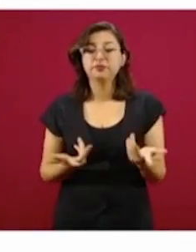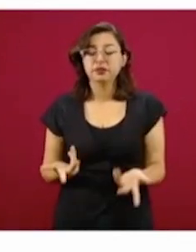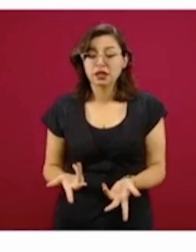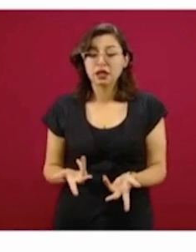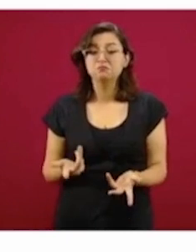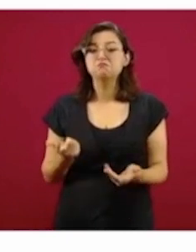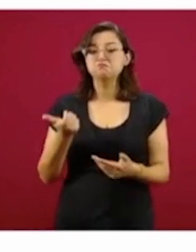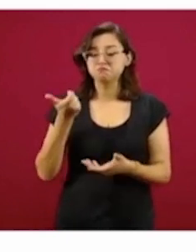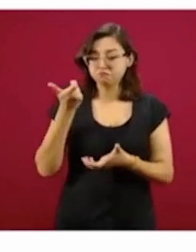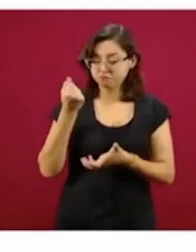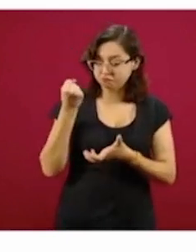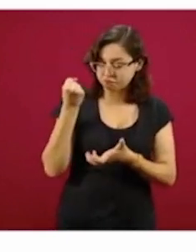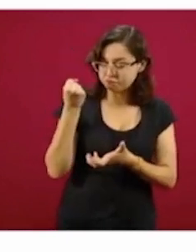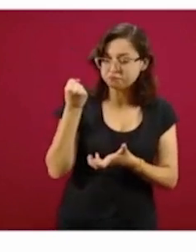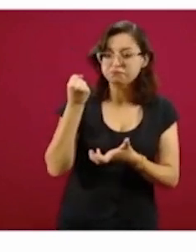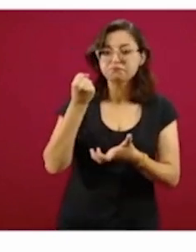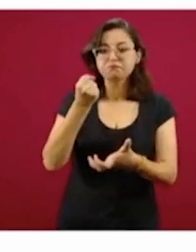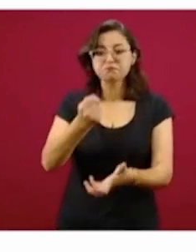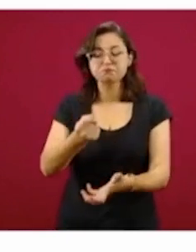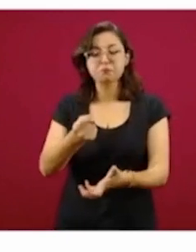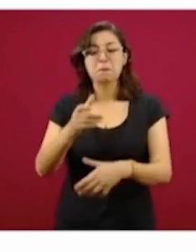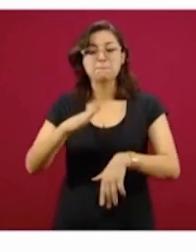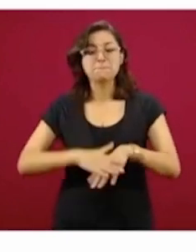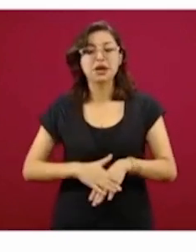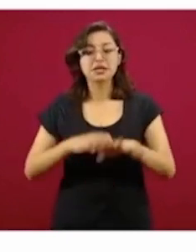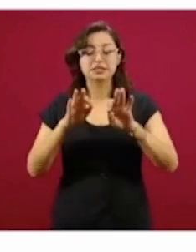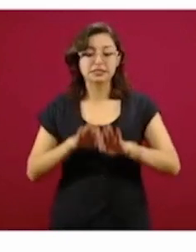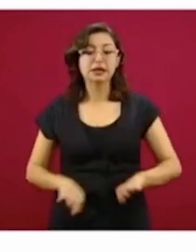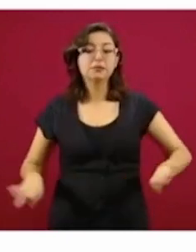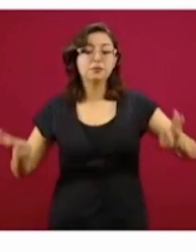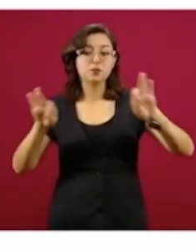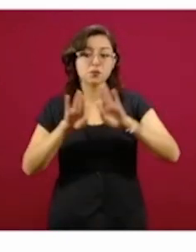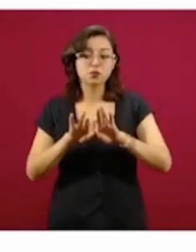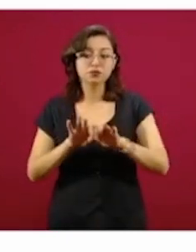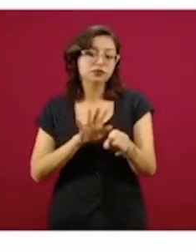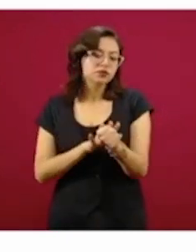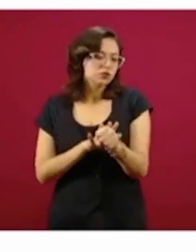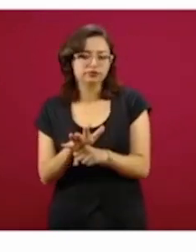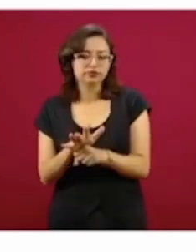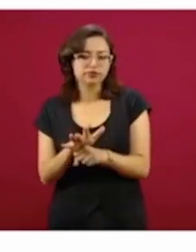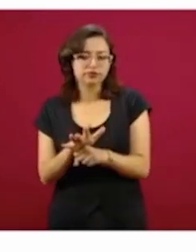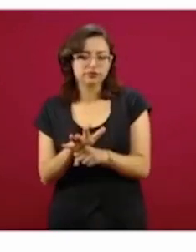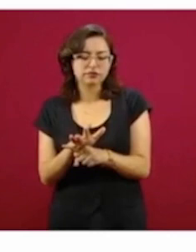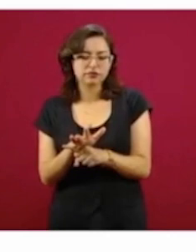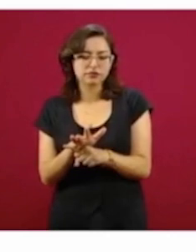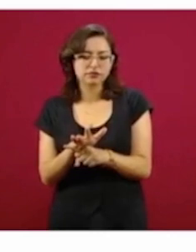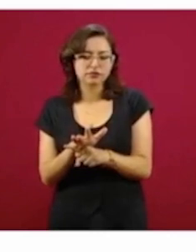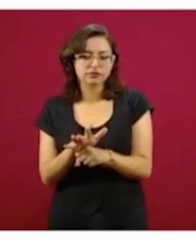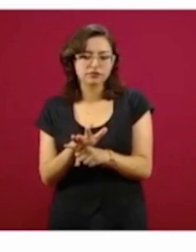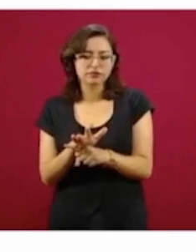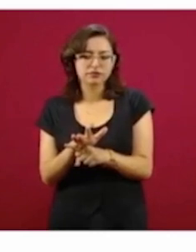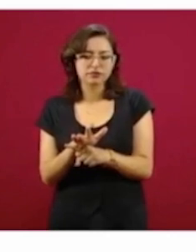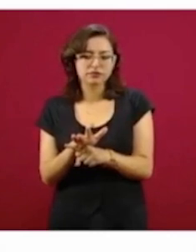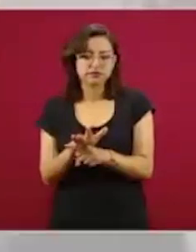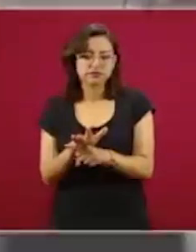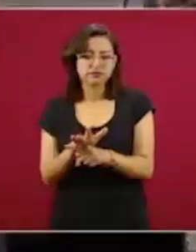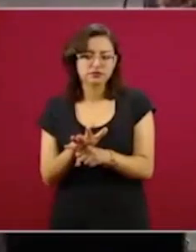recurso lo que me importa ahora es